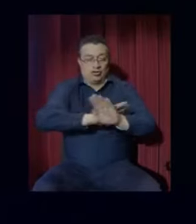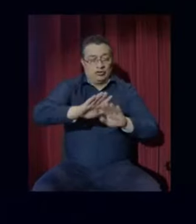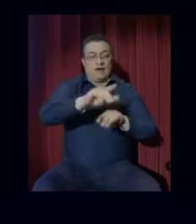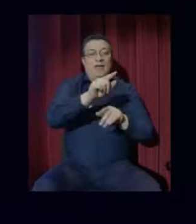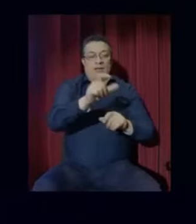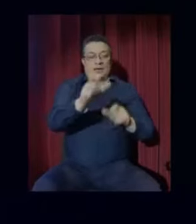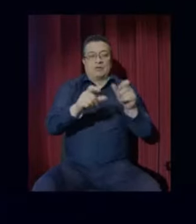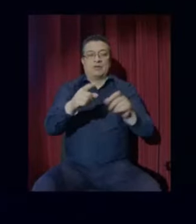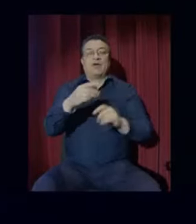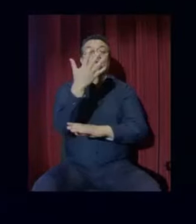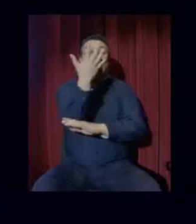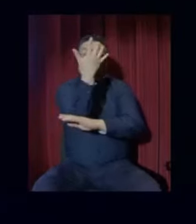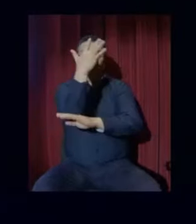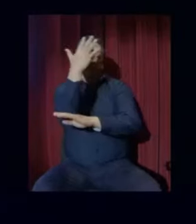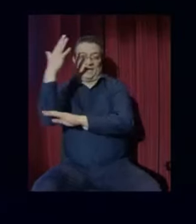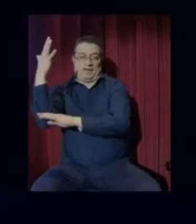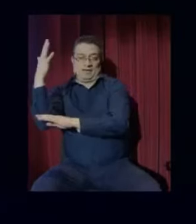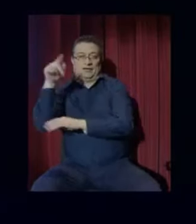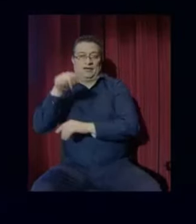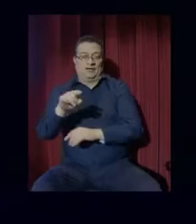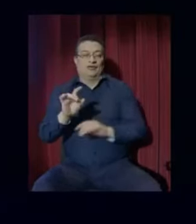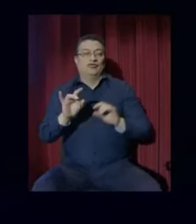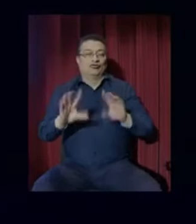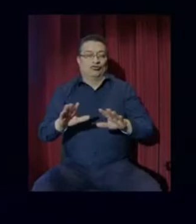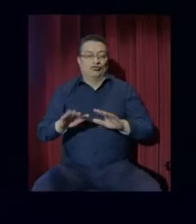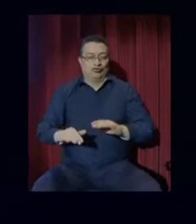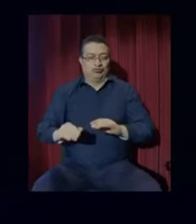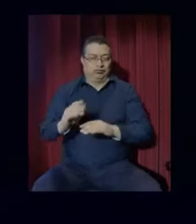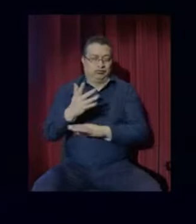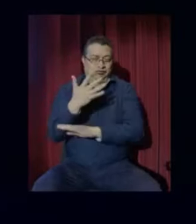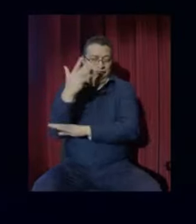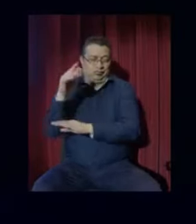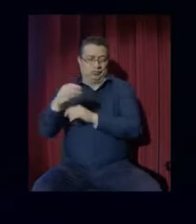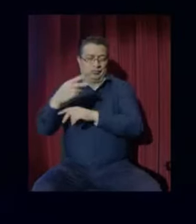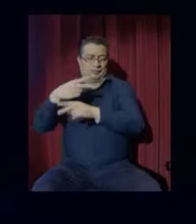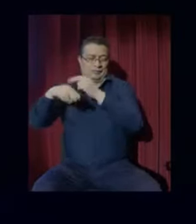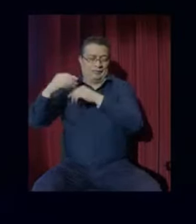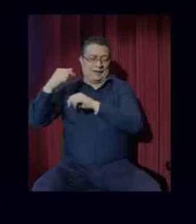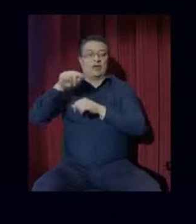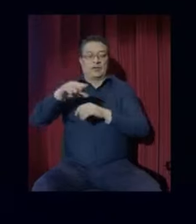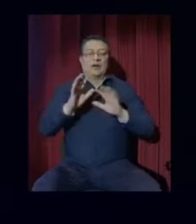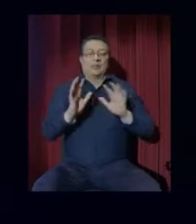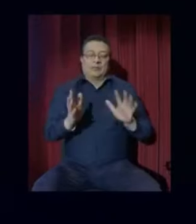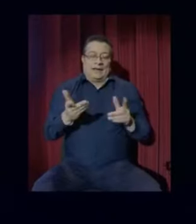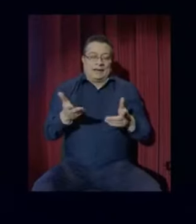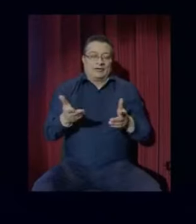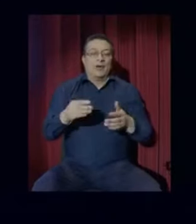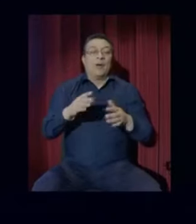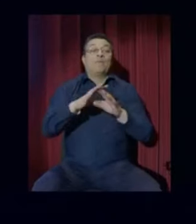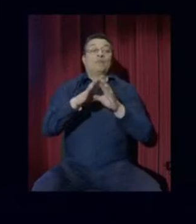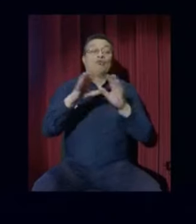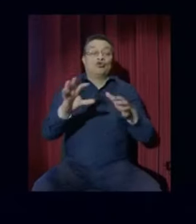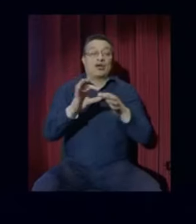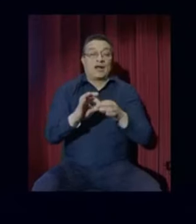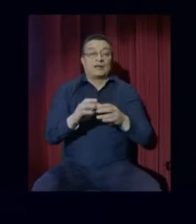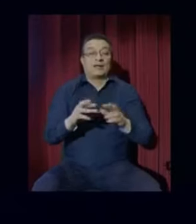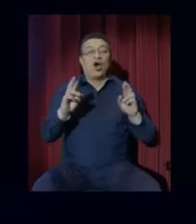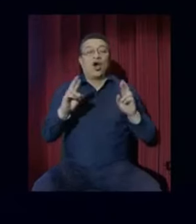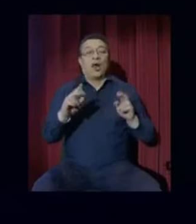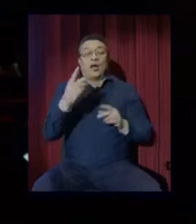de nuestro bosque nativo sea algo que Prime también en nuestro actuar Muchas gracias Y espero que sea una